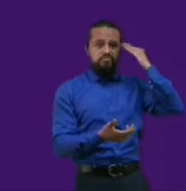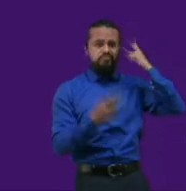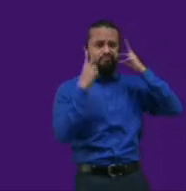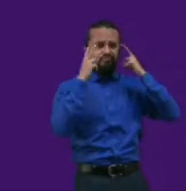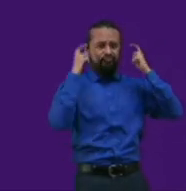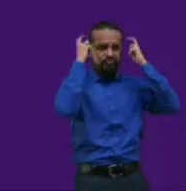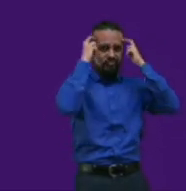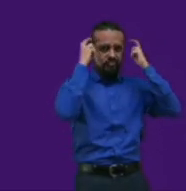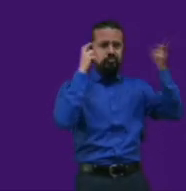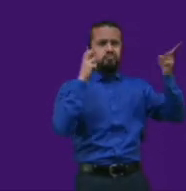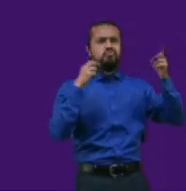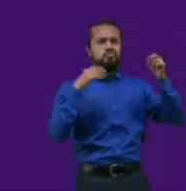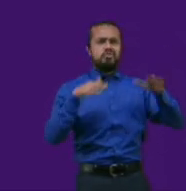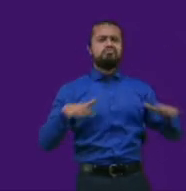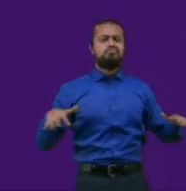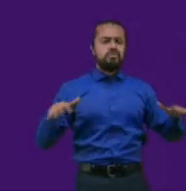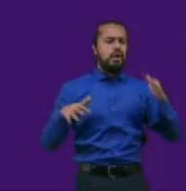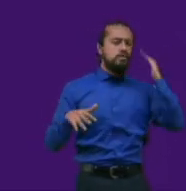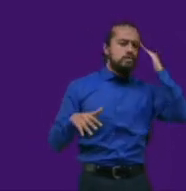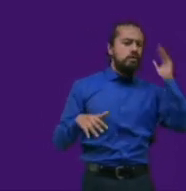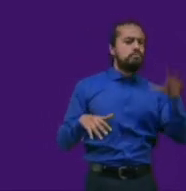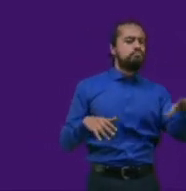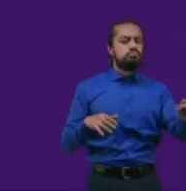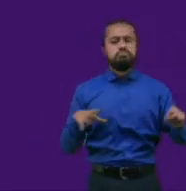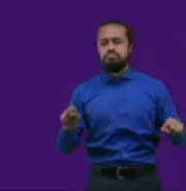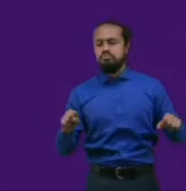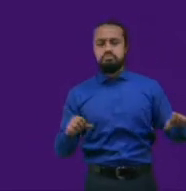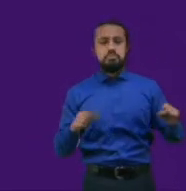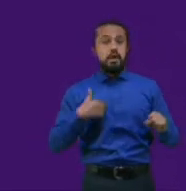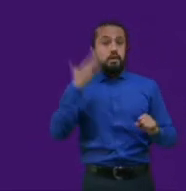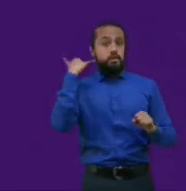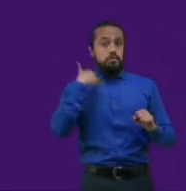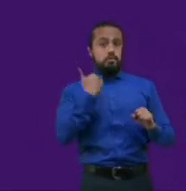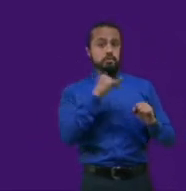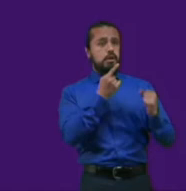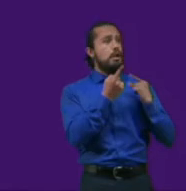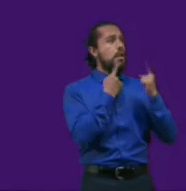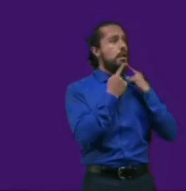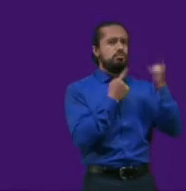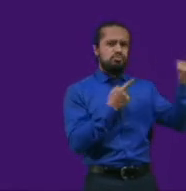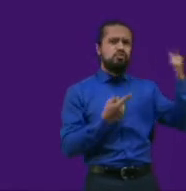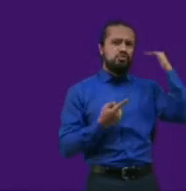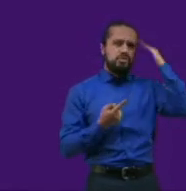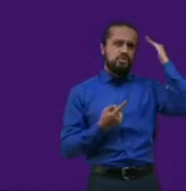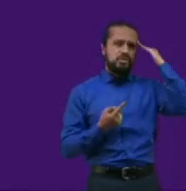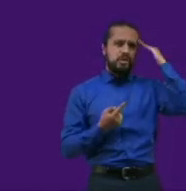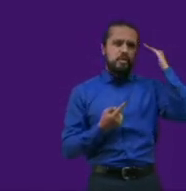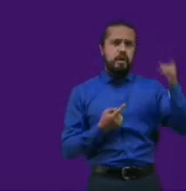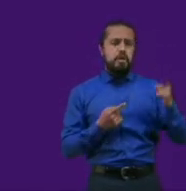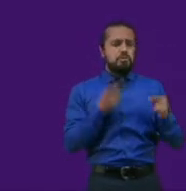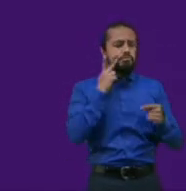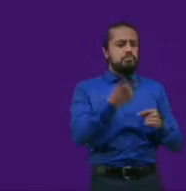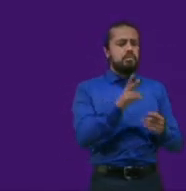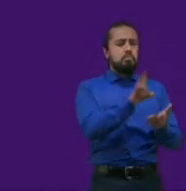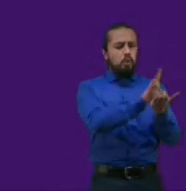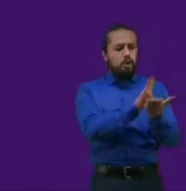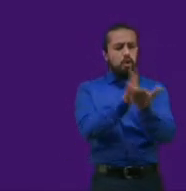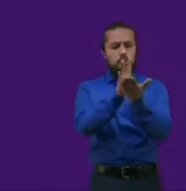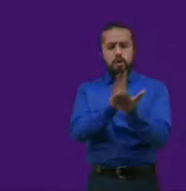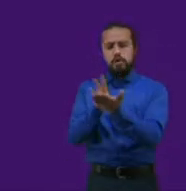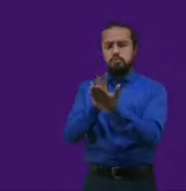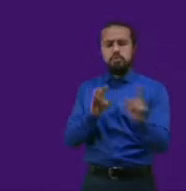y conocen más que uno, en ese, o por lo menos en el momento en donde uno está hablando con ellos, ellos siempre conocen más, porque han visto 100 modelos más.